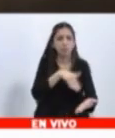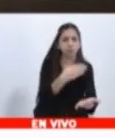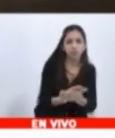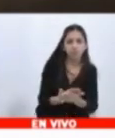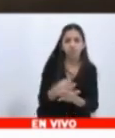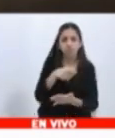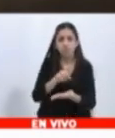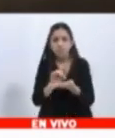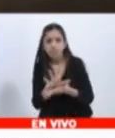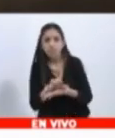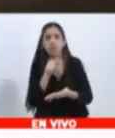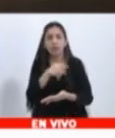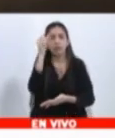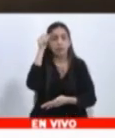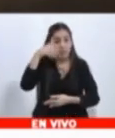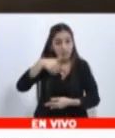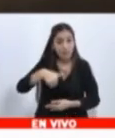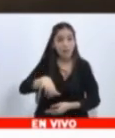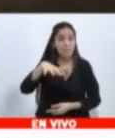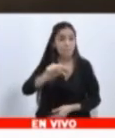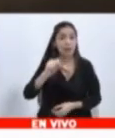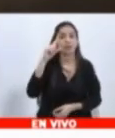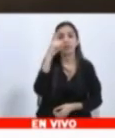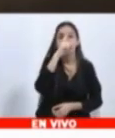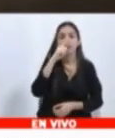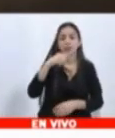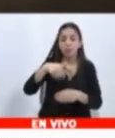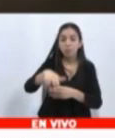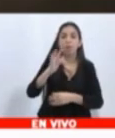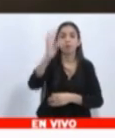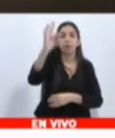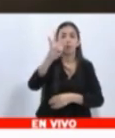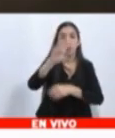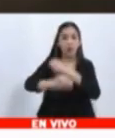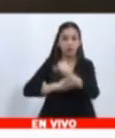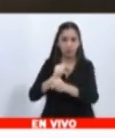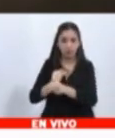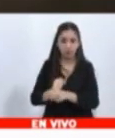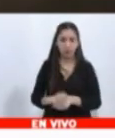caiga, va a ser más dura para los próximos